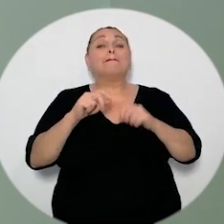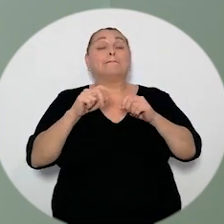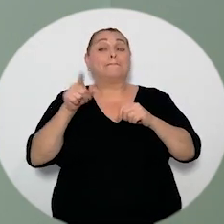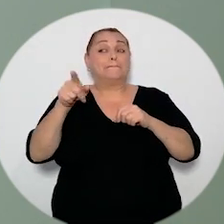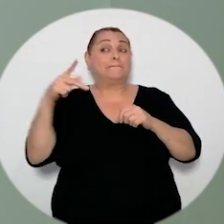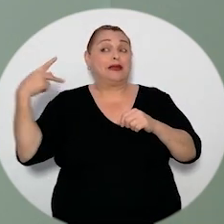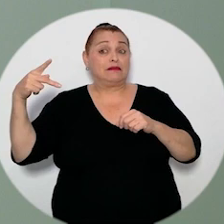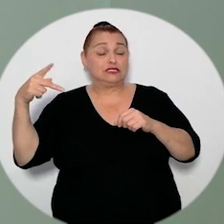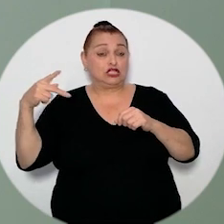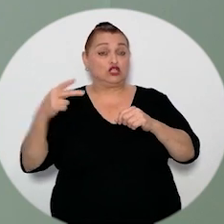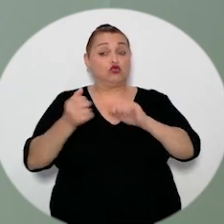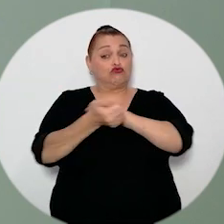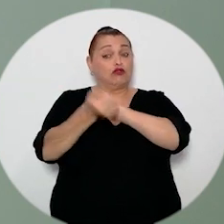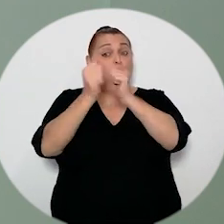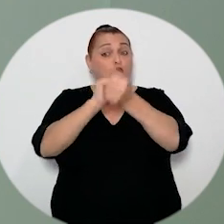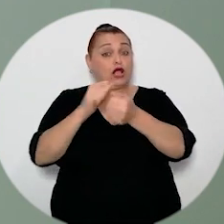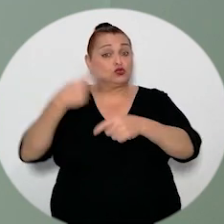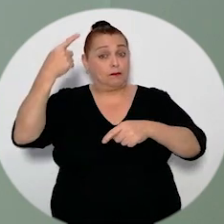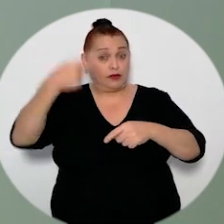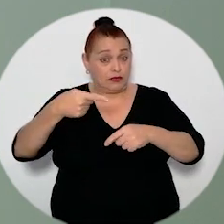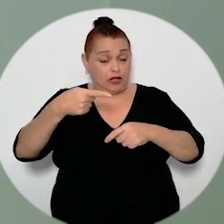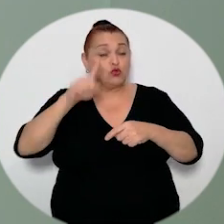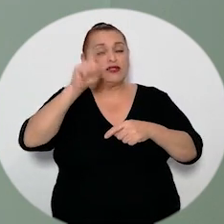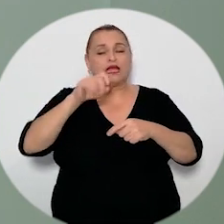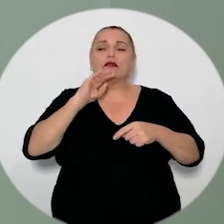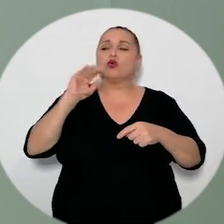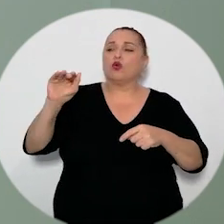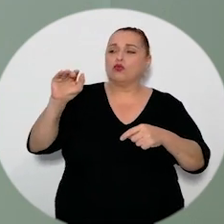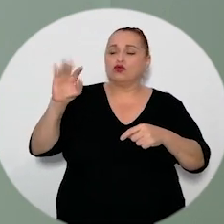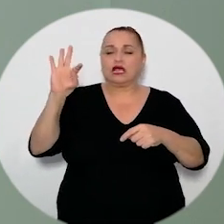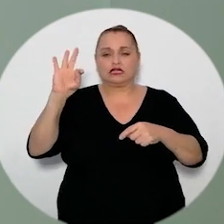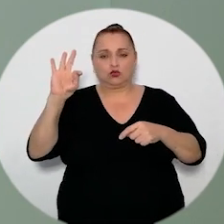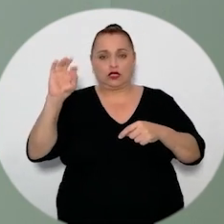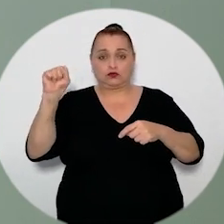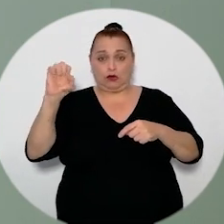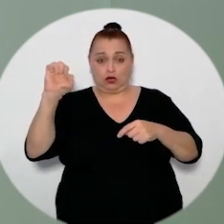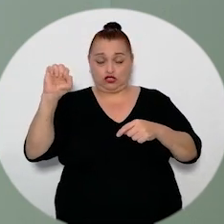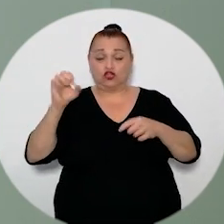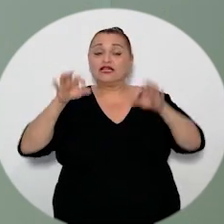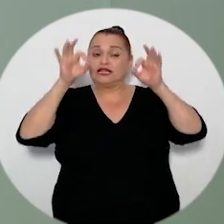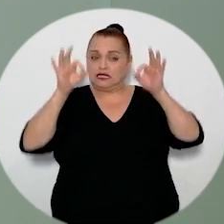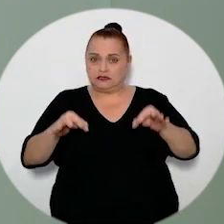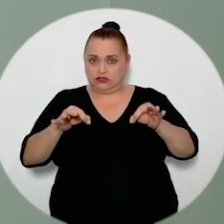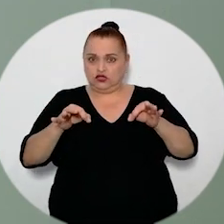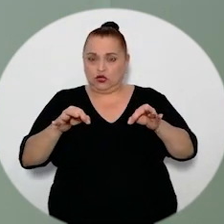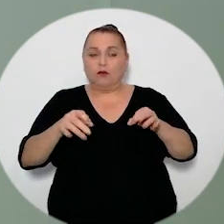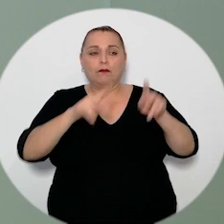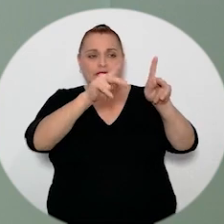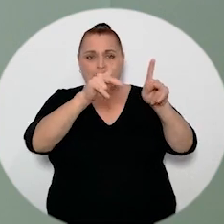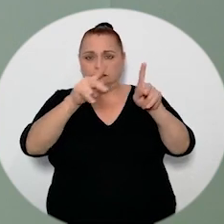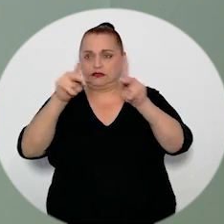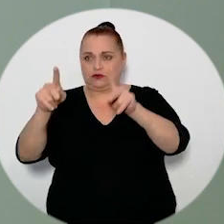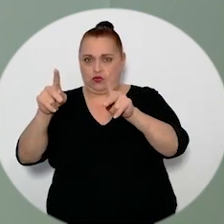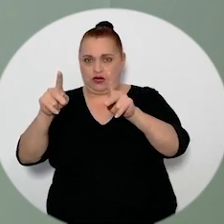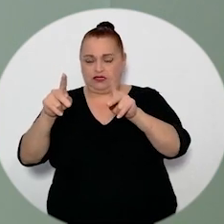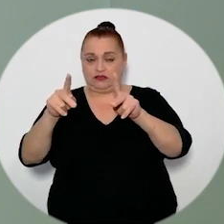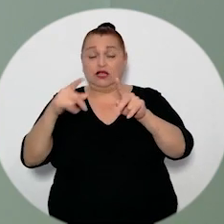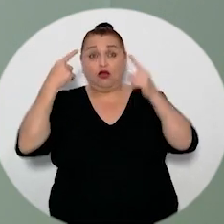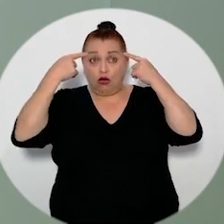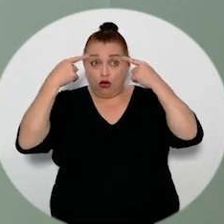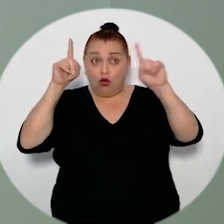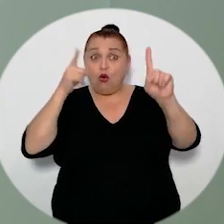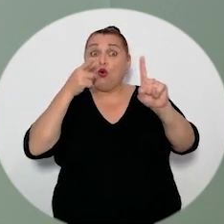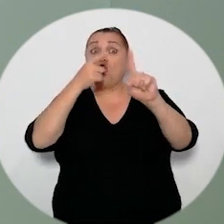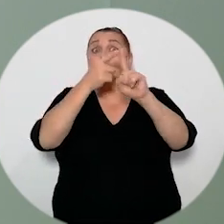revocatorio de mandato, además, debe comunicar al TSE la decisión adoptada por la ciudadanía, pues